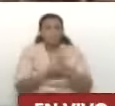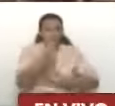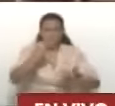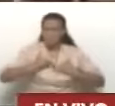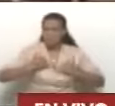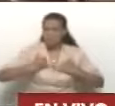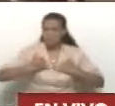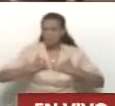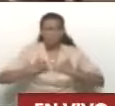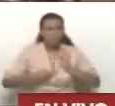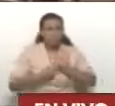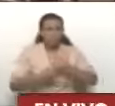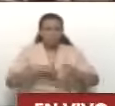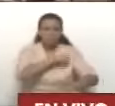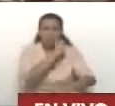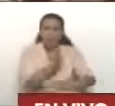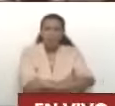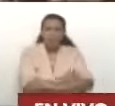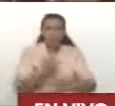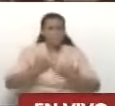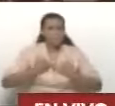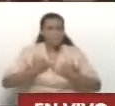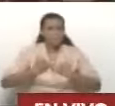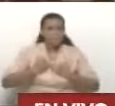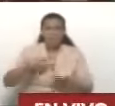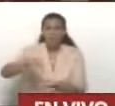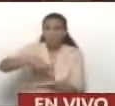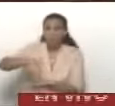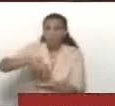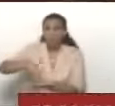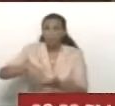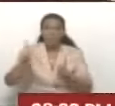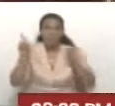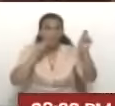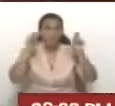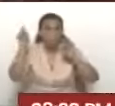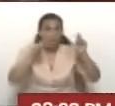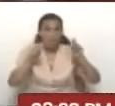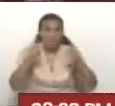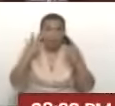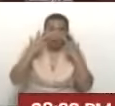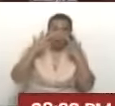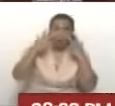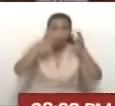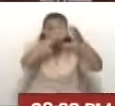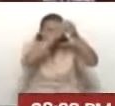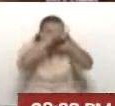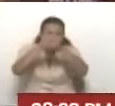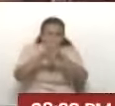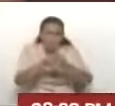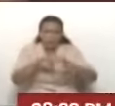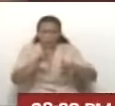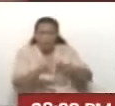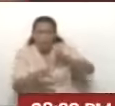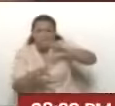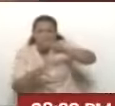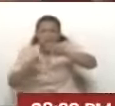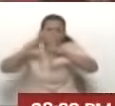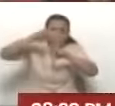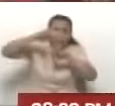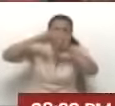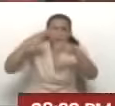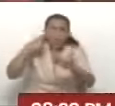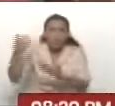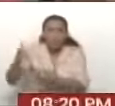y exponiendo todas las potencialidades que contamos en el estado Monagas, desde el turismo, desde la aventura, desde la recreación. Y por supuesto no